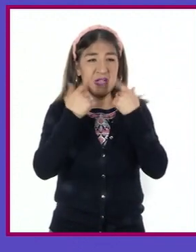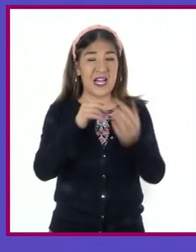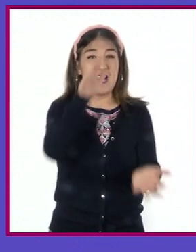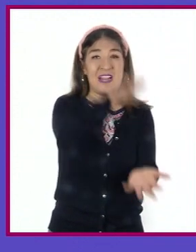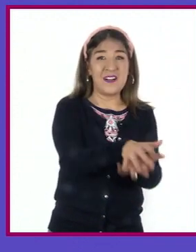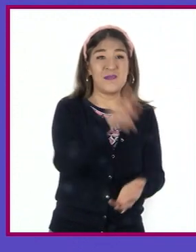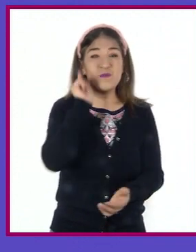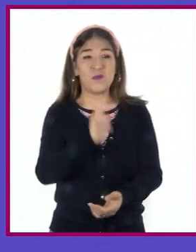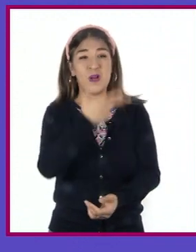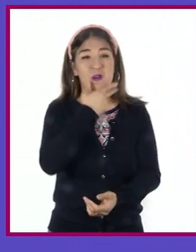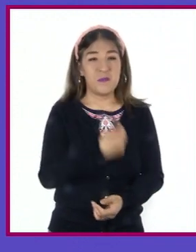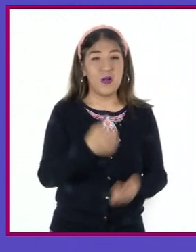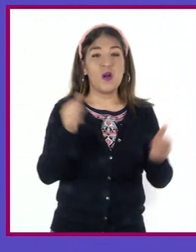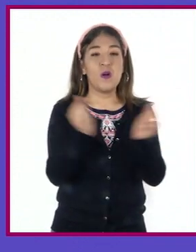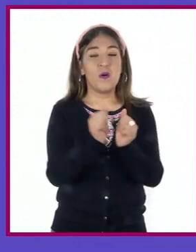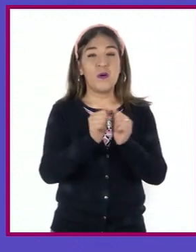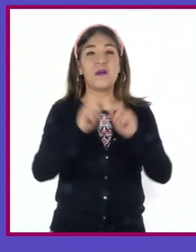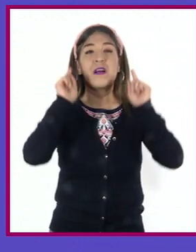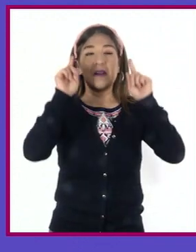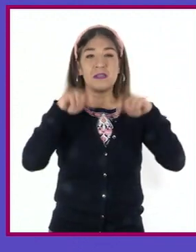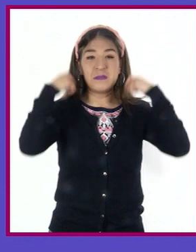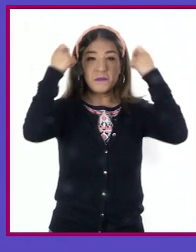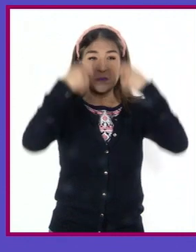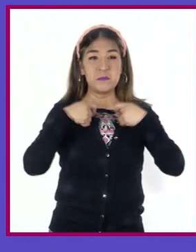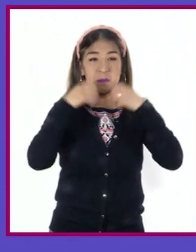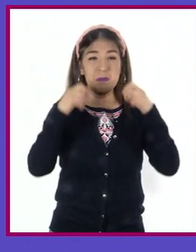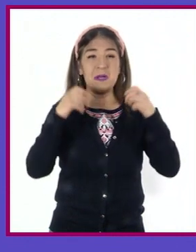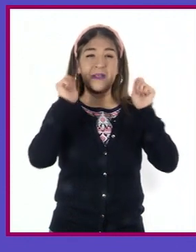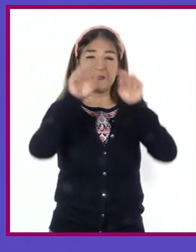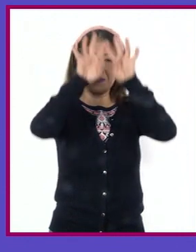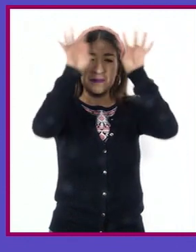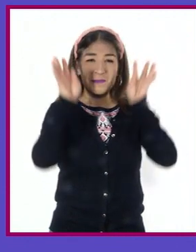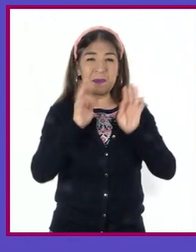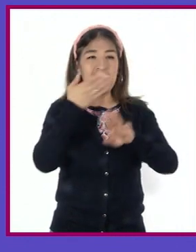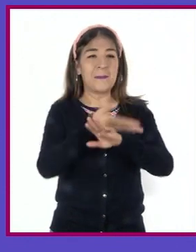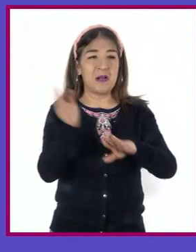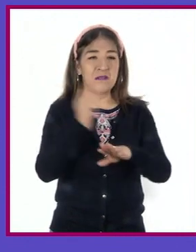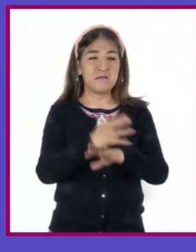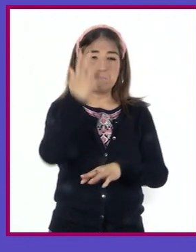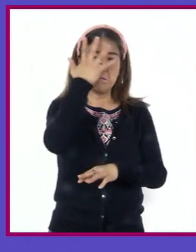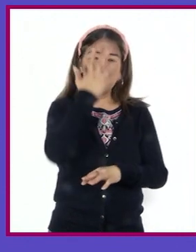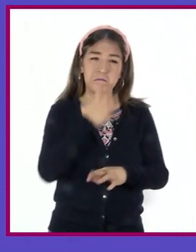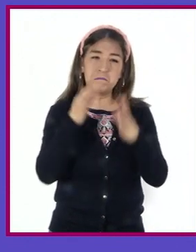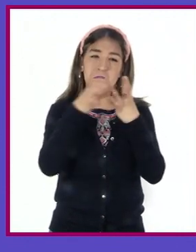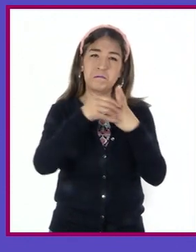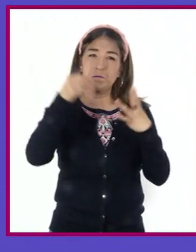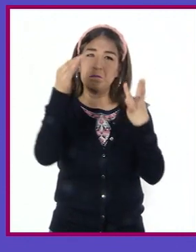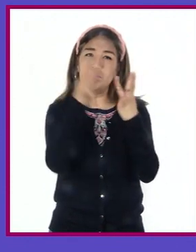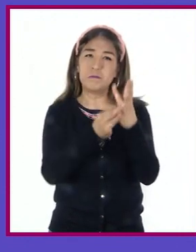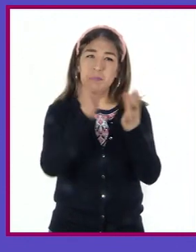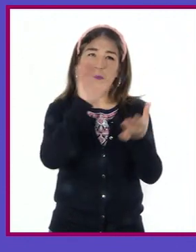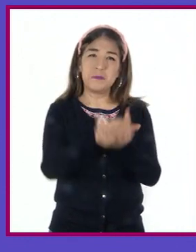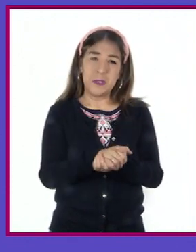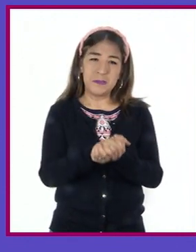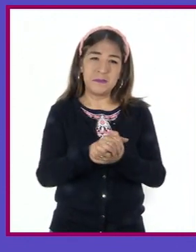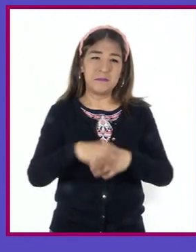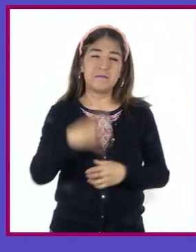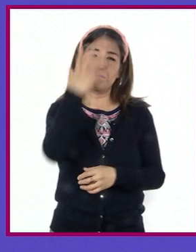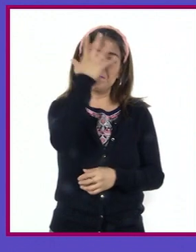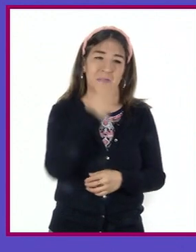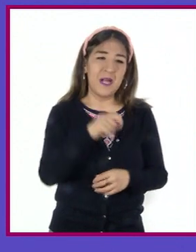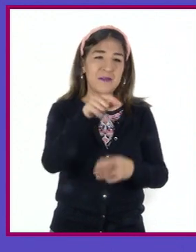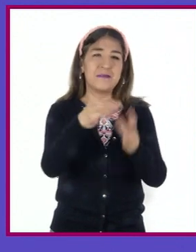nahuitlactoli. Anáfora es la repetición rítmica de determinados sonidos o palabras a iniciar un